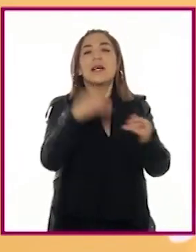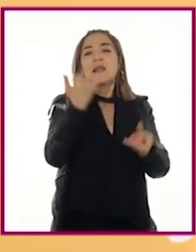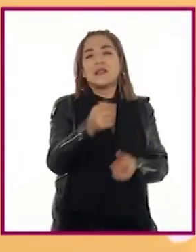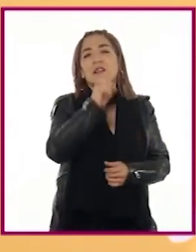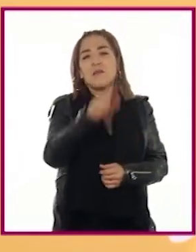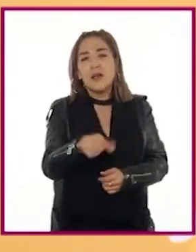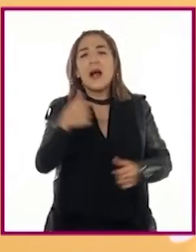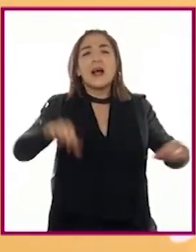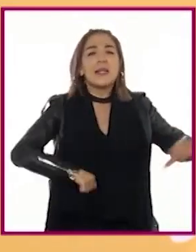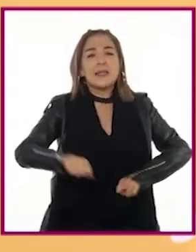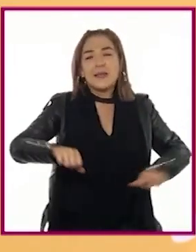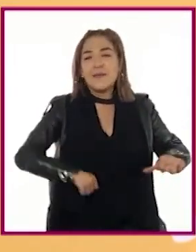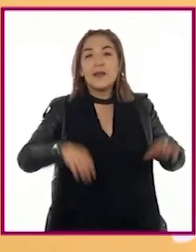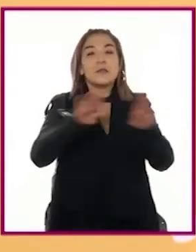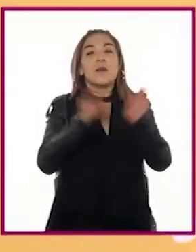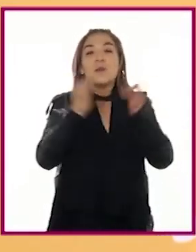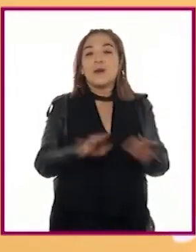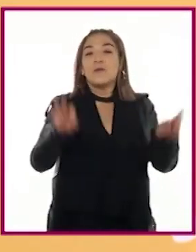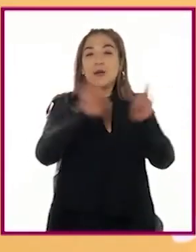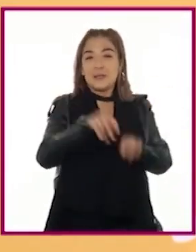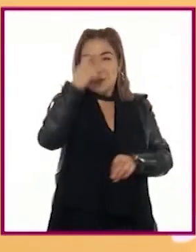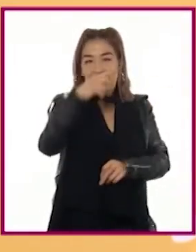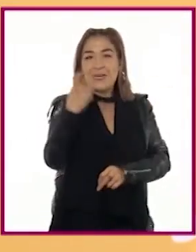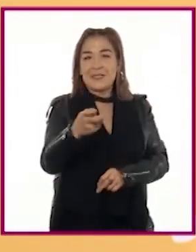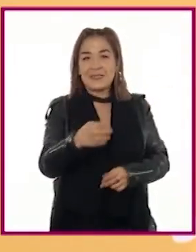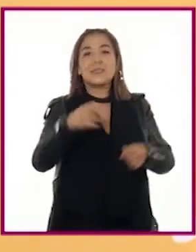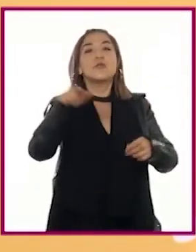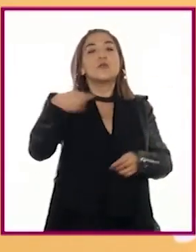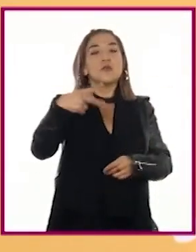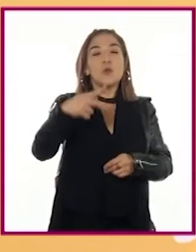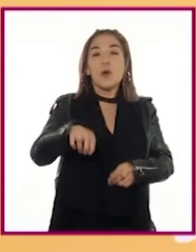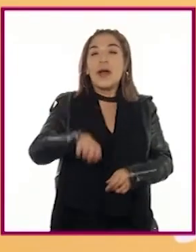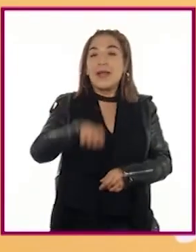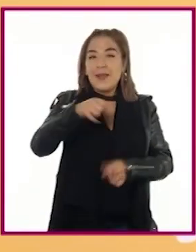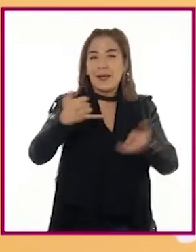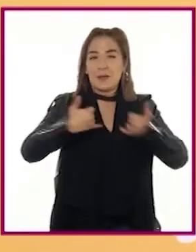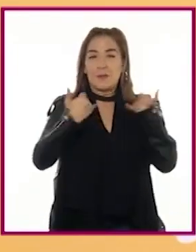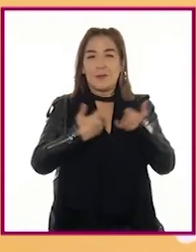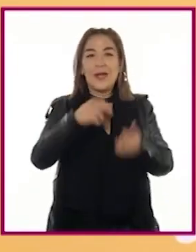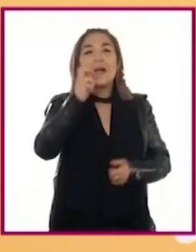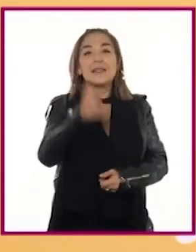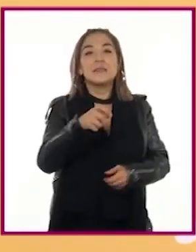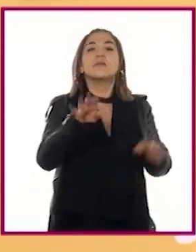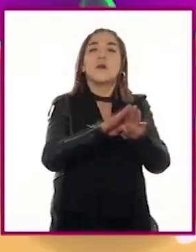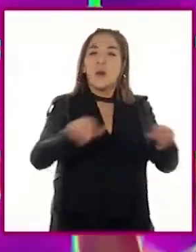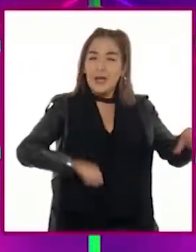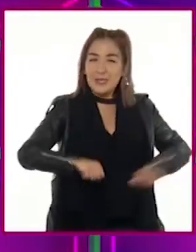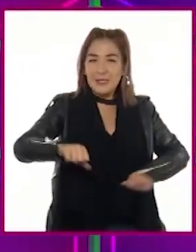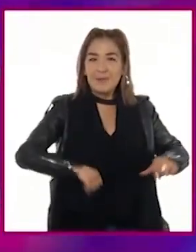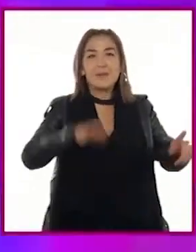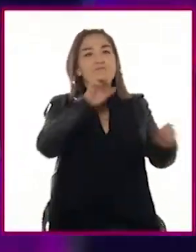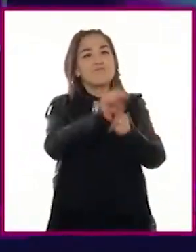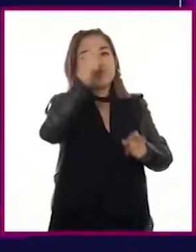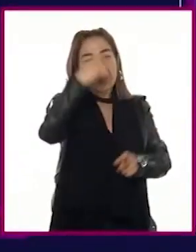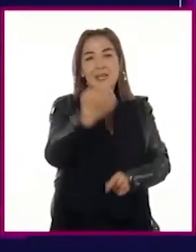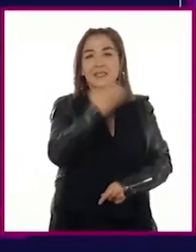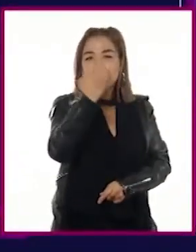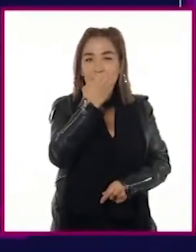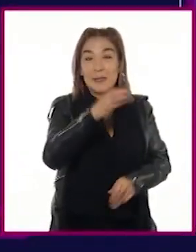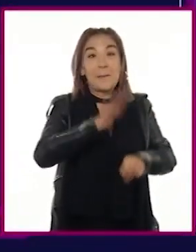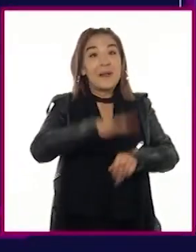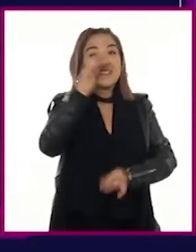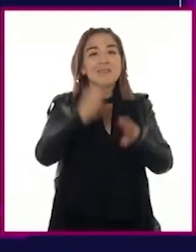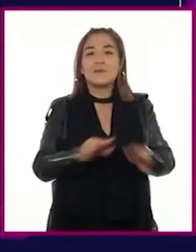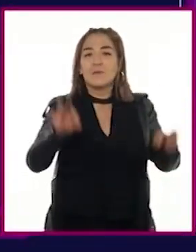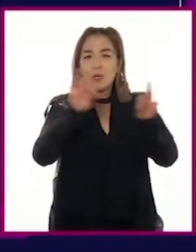situaciones que les son representativas a esa edad y que forman parte de retos escolares más demandantes. De este